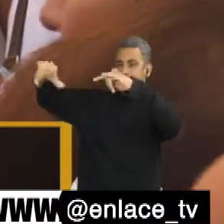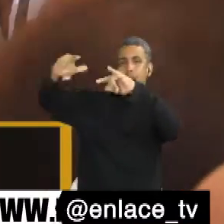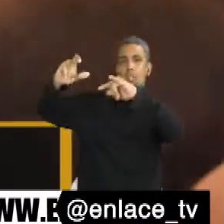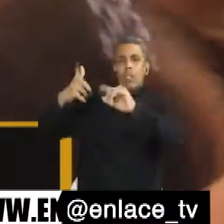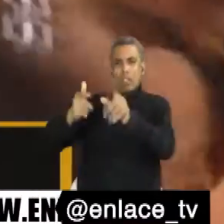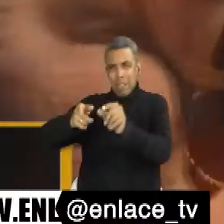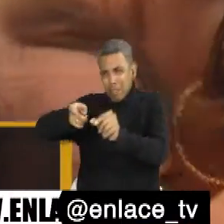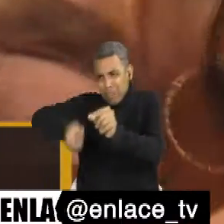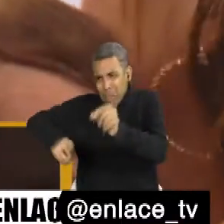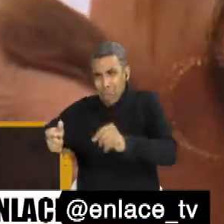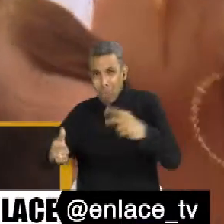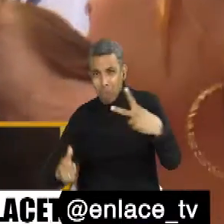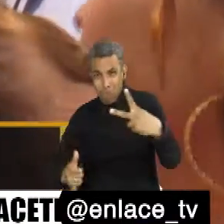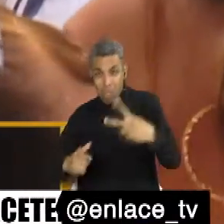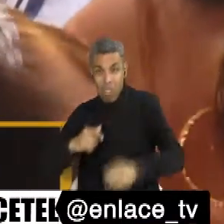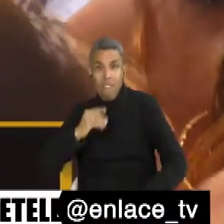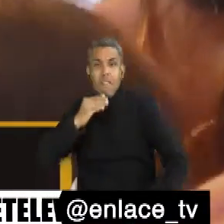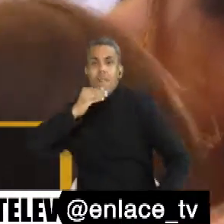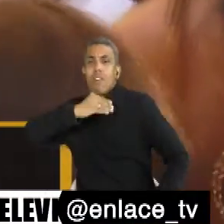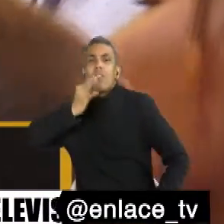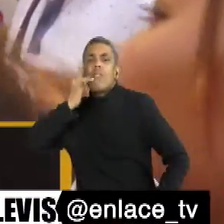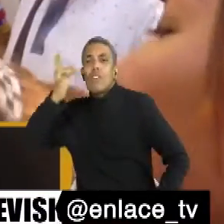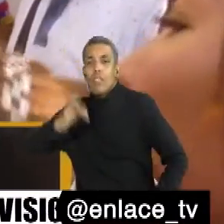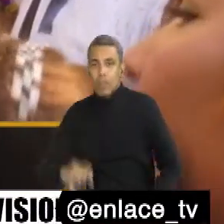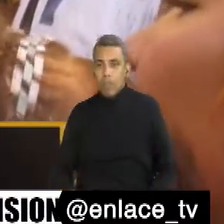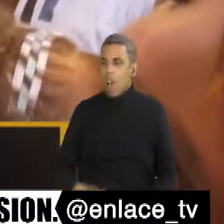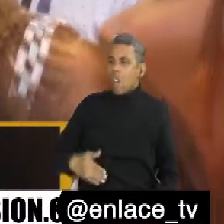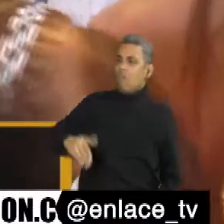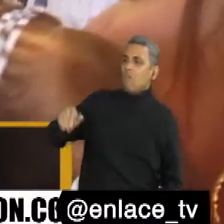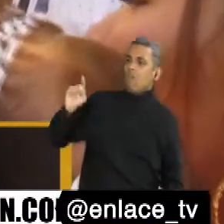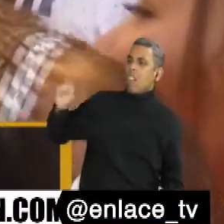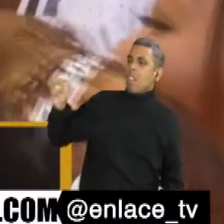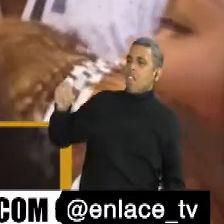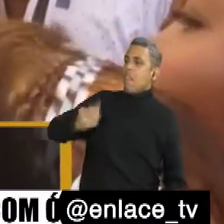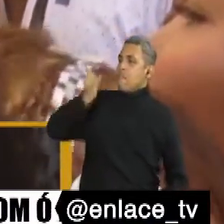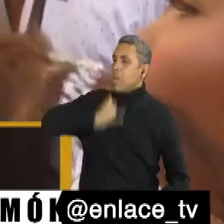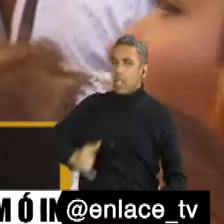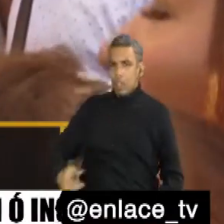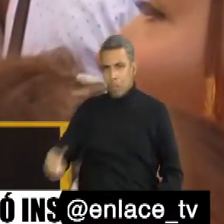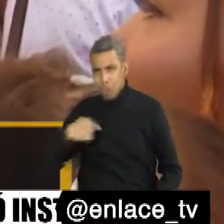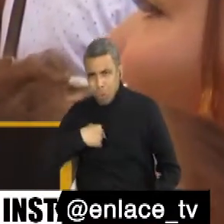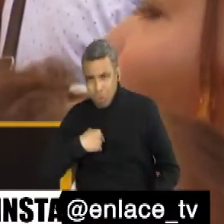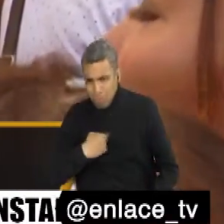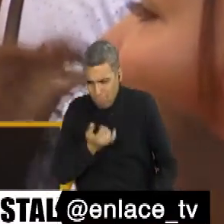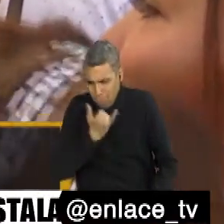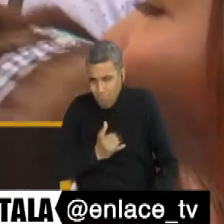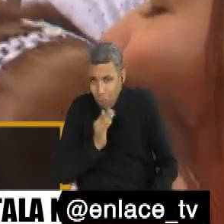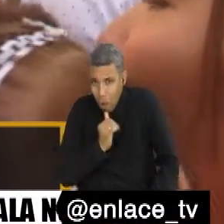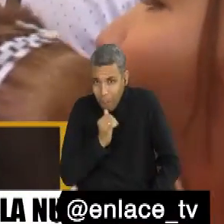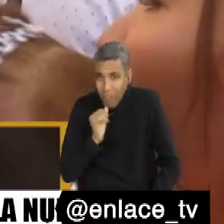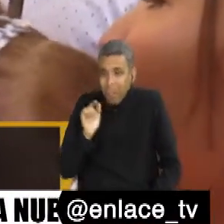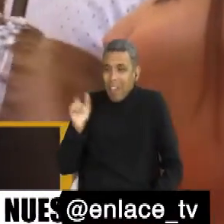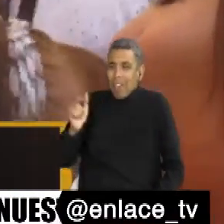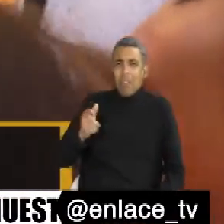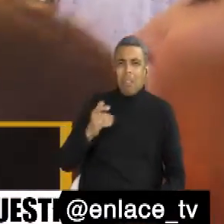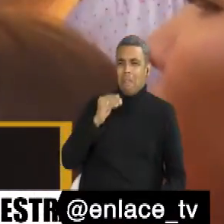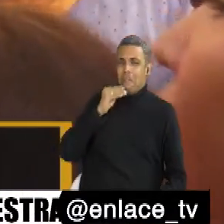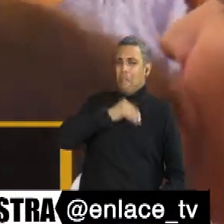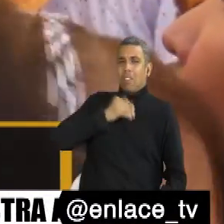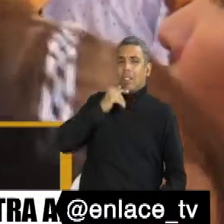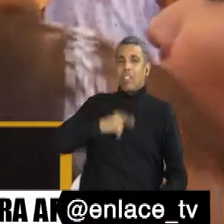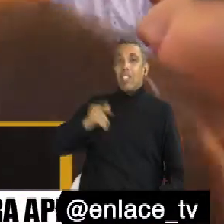mintieron. Por eso al falso testigo Ali, al panadero, le abrieron un proceso judicial por fraude procesal al concurso con falso